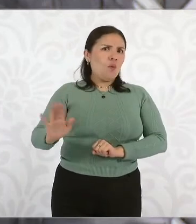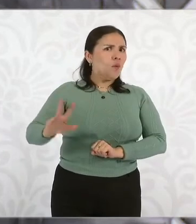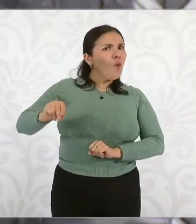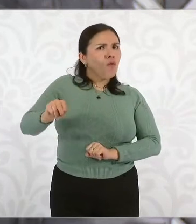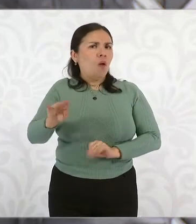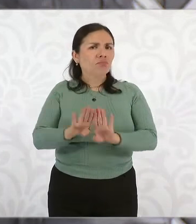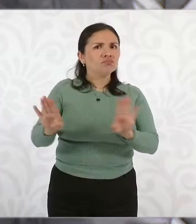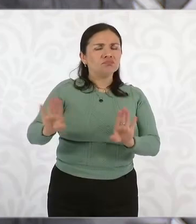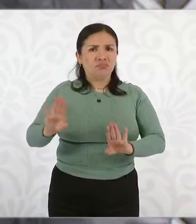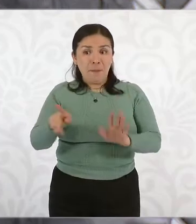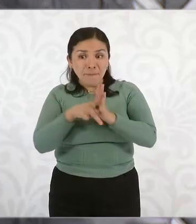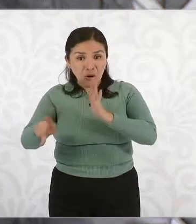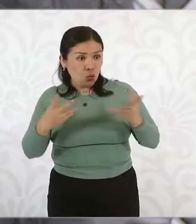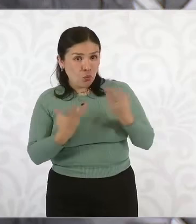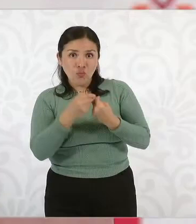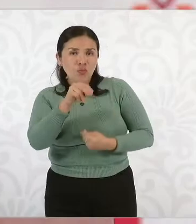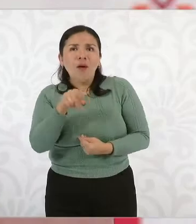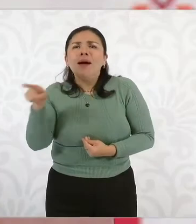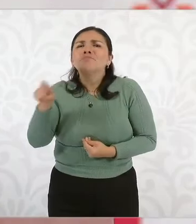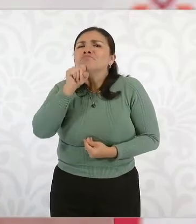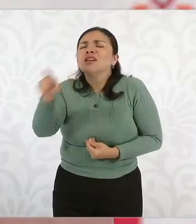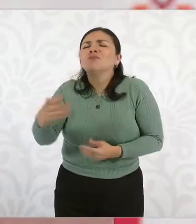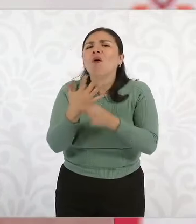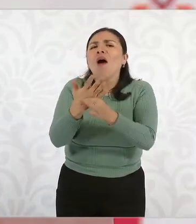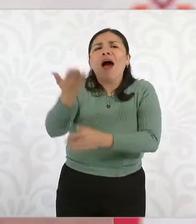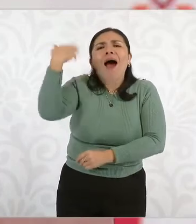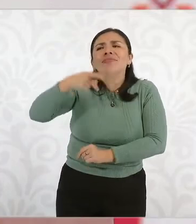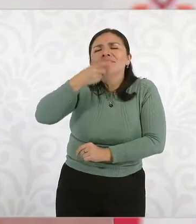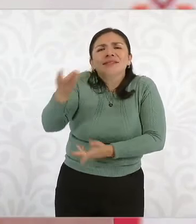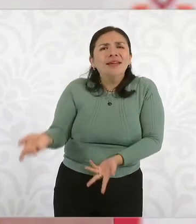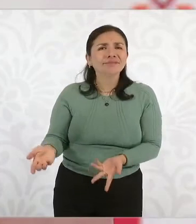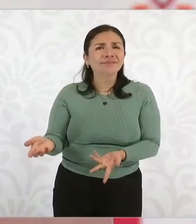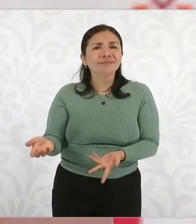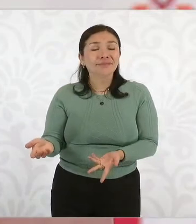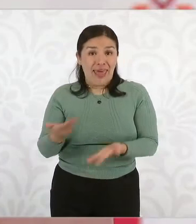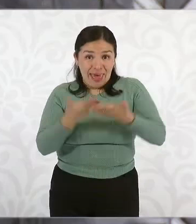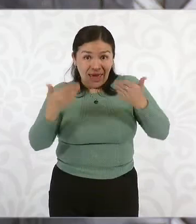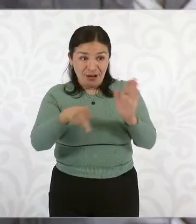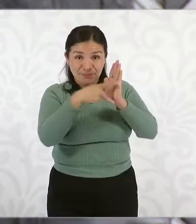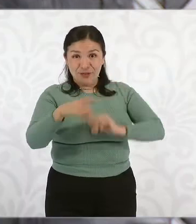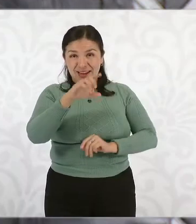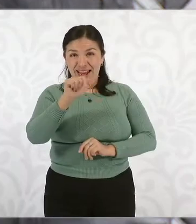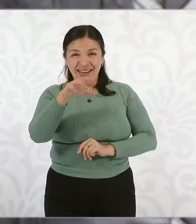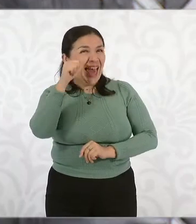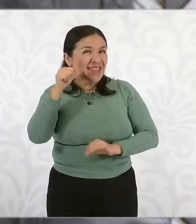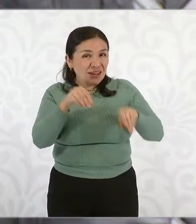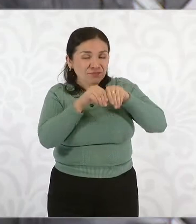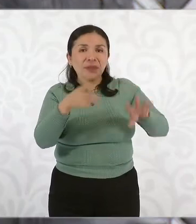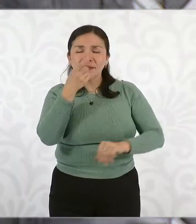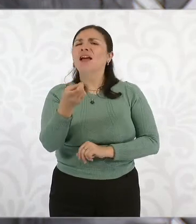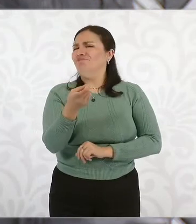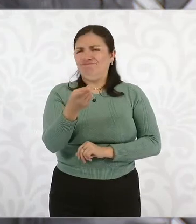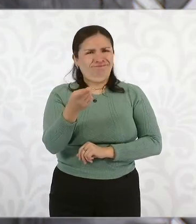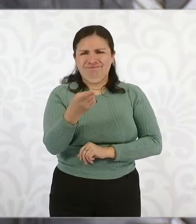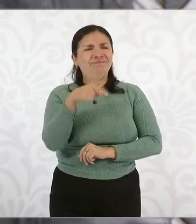no es socio de la derecha a diario. Bueno, él mismo dijo que era socio. Y ahora, en efecto, el Clarín lo que dice es no, incluso cuando lo